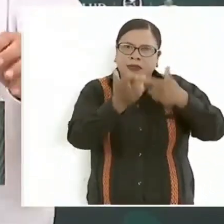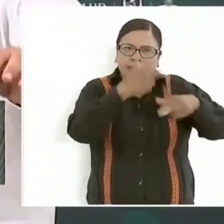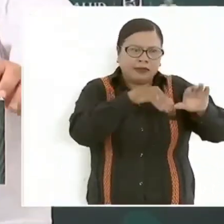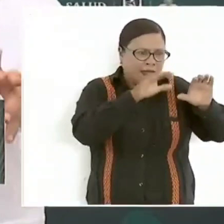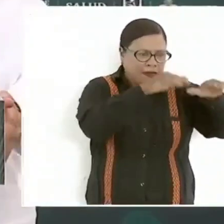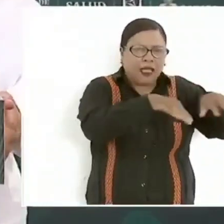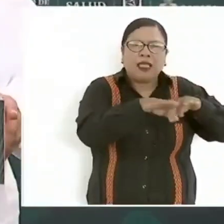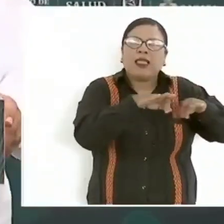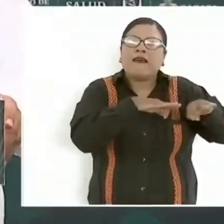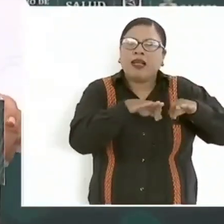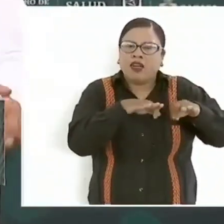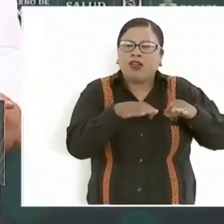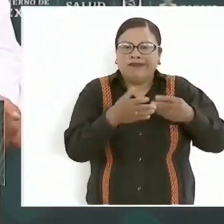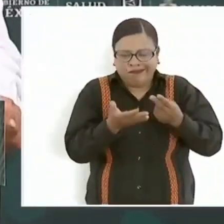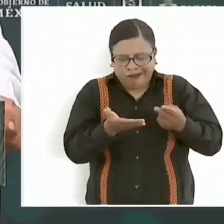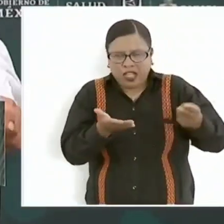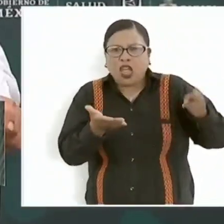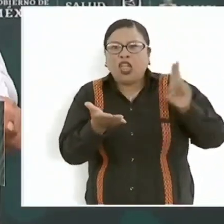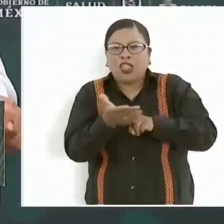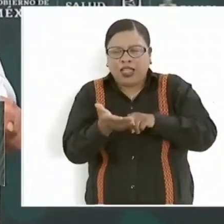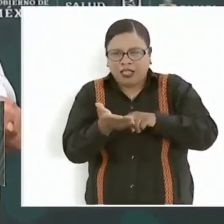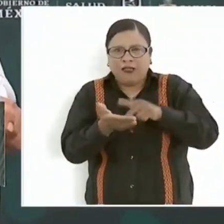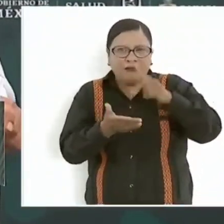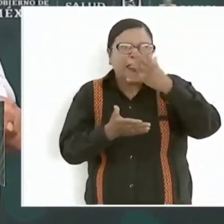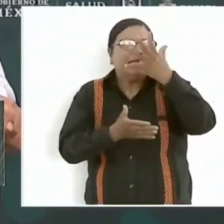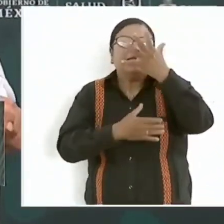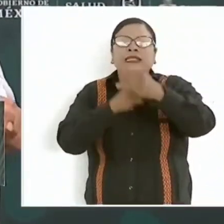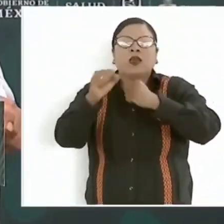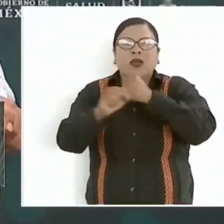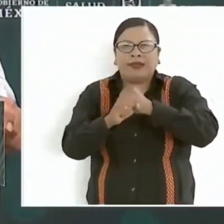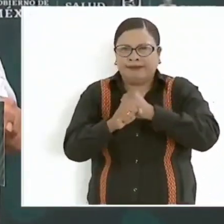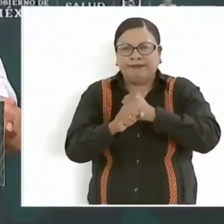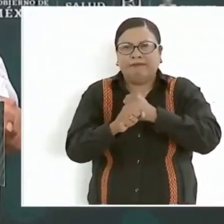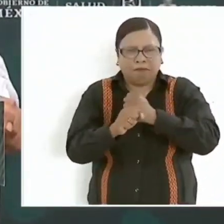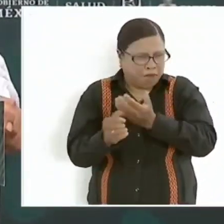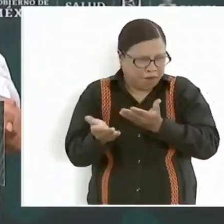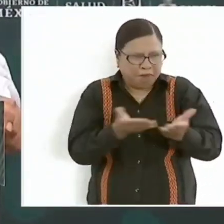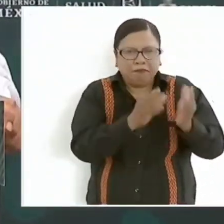le garantizamos un contrato de 5 años